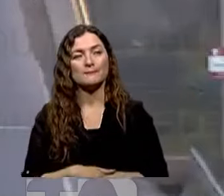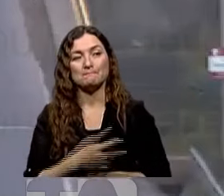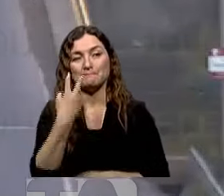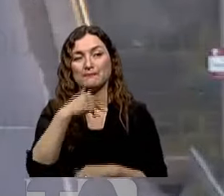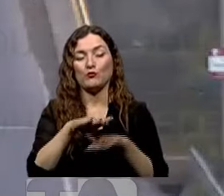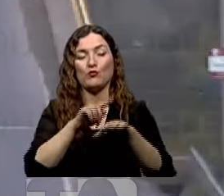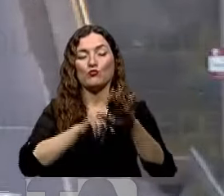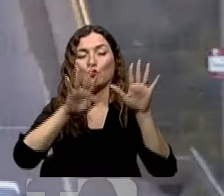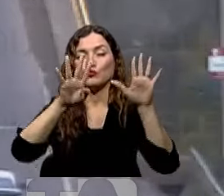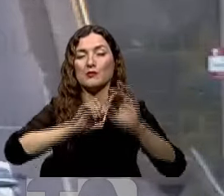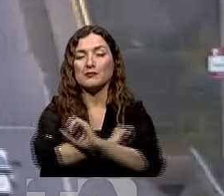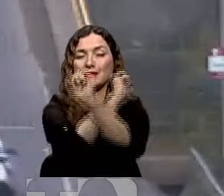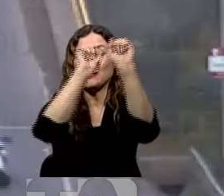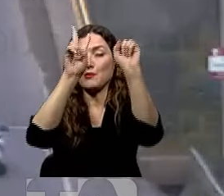hora,